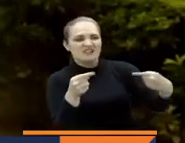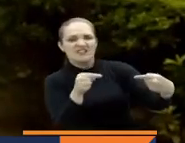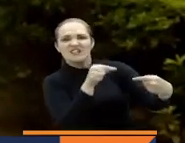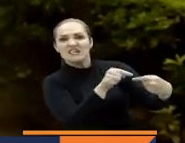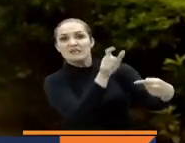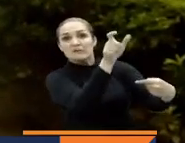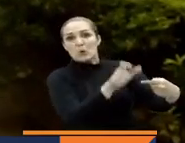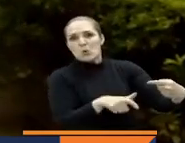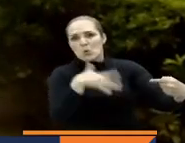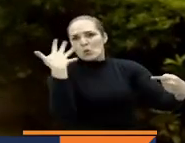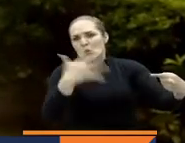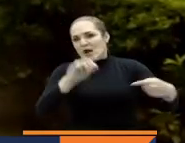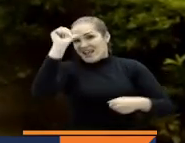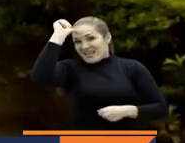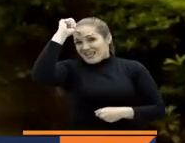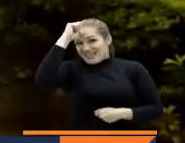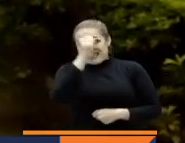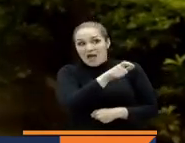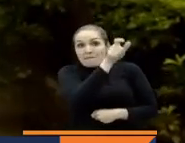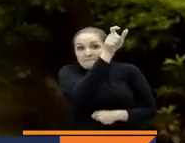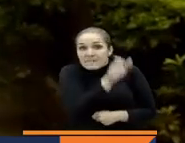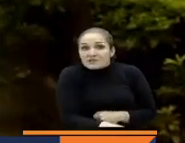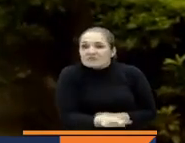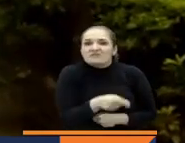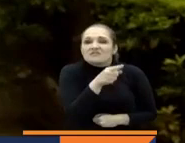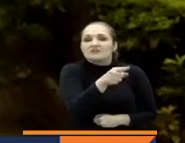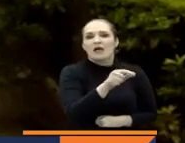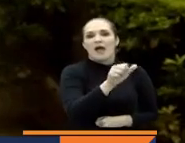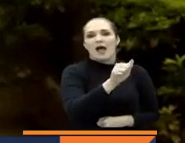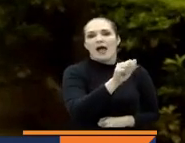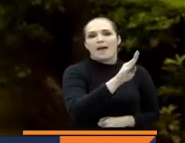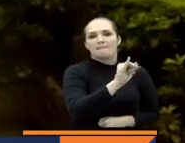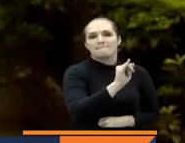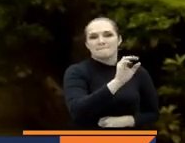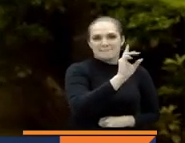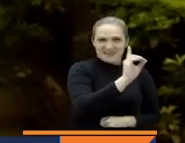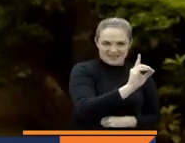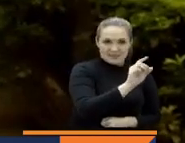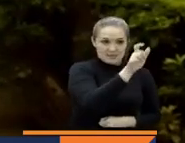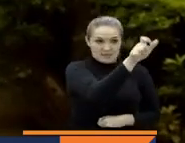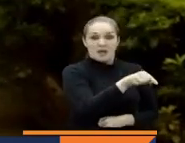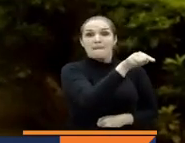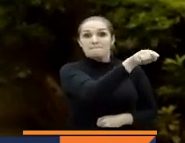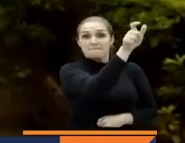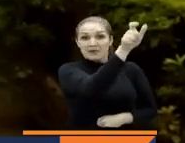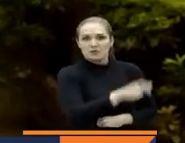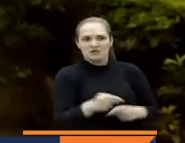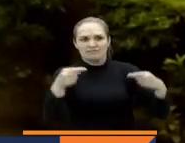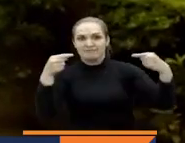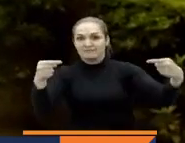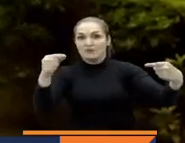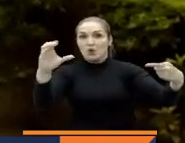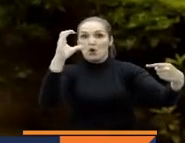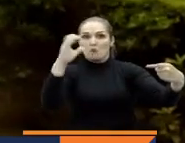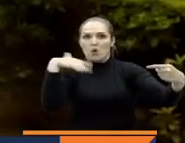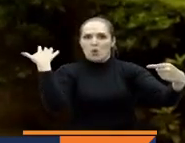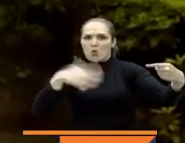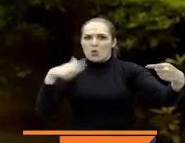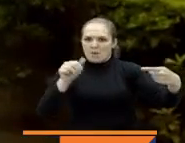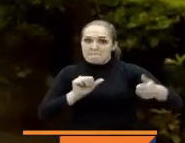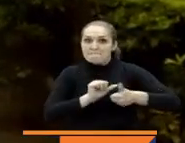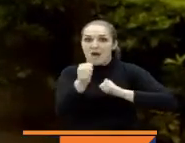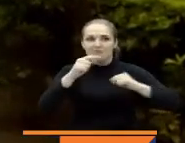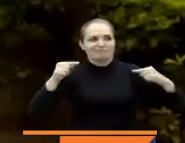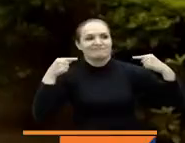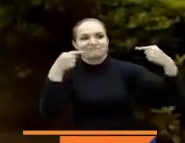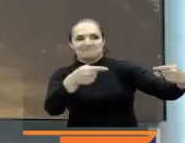de India. Se llama el señor Amit. Amit será el nuevo rival de Juvergen Martínez, que avanza en